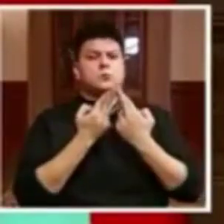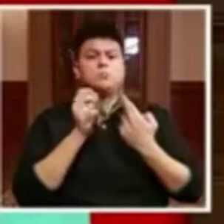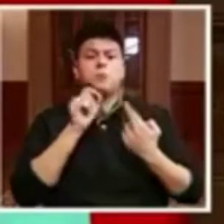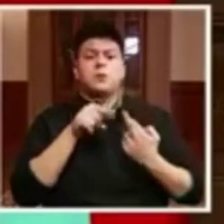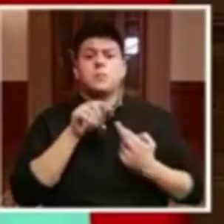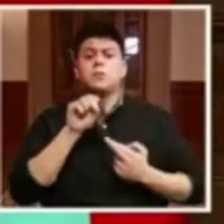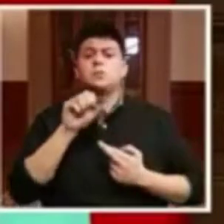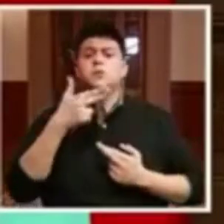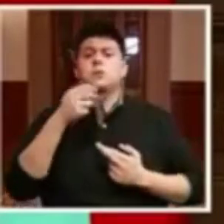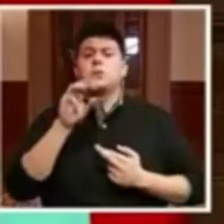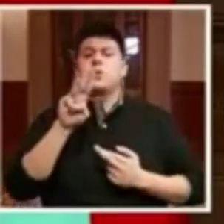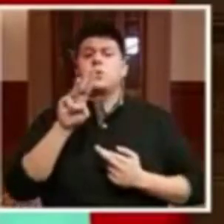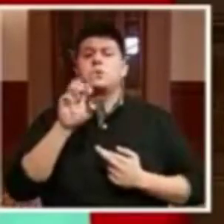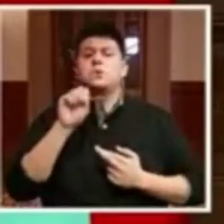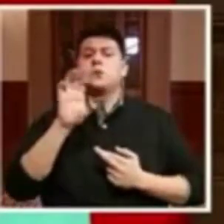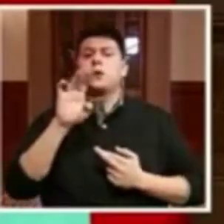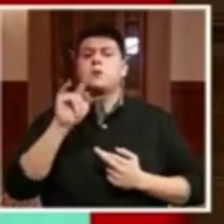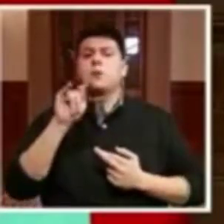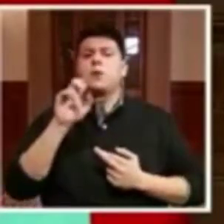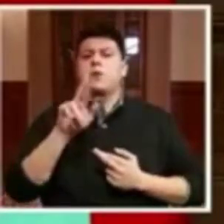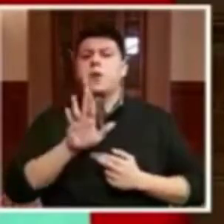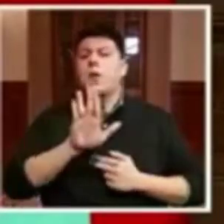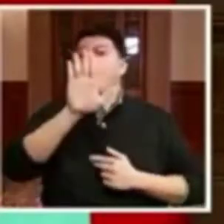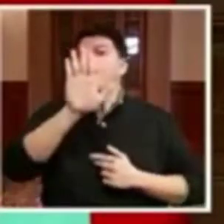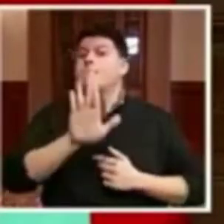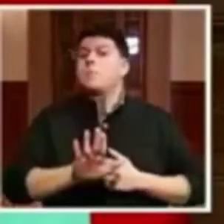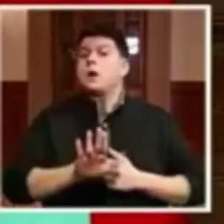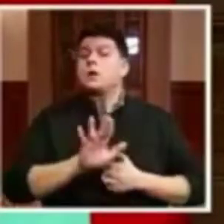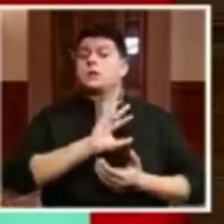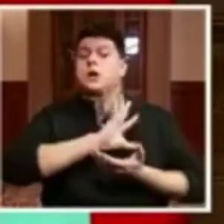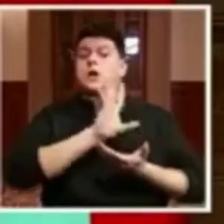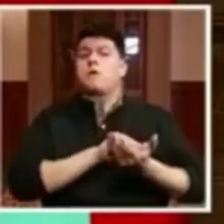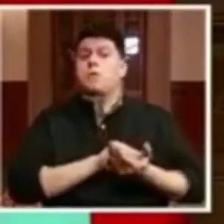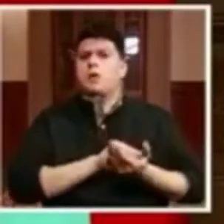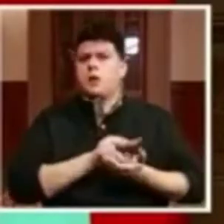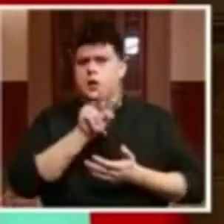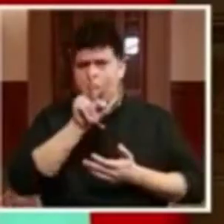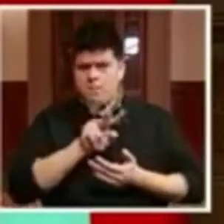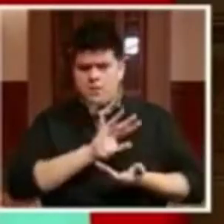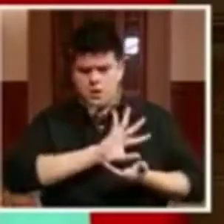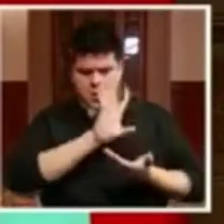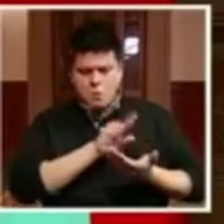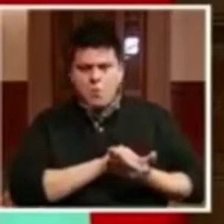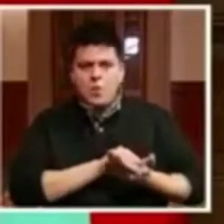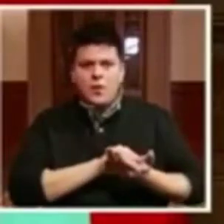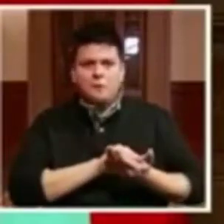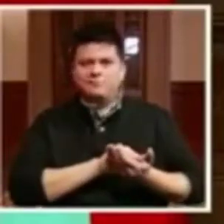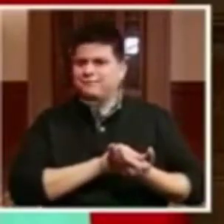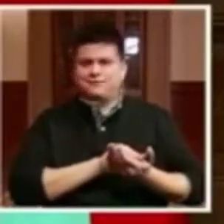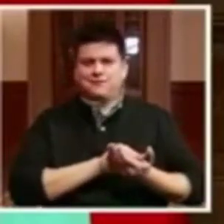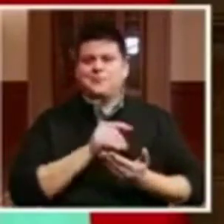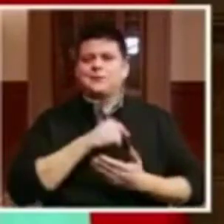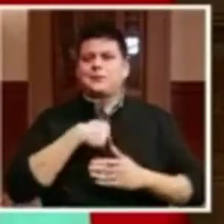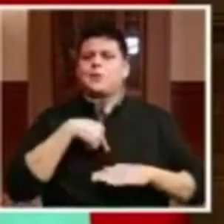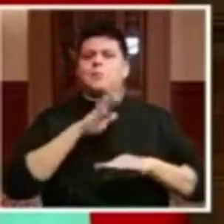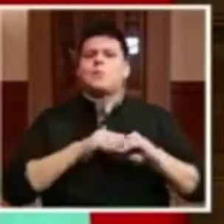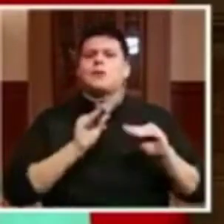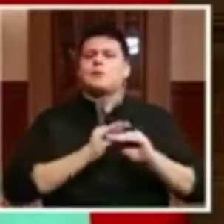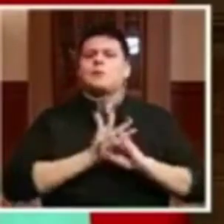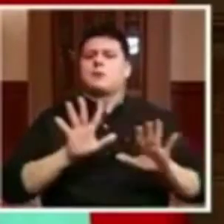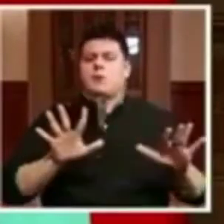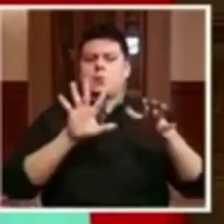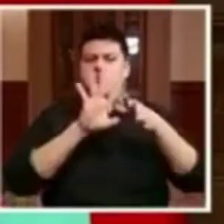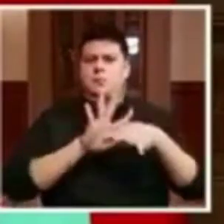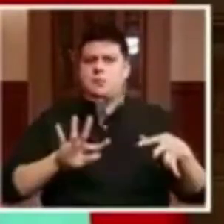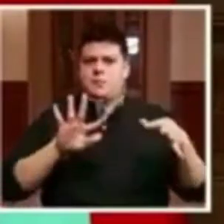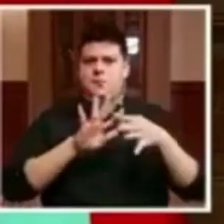por su parte las cifras de decesos sumó 31 defunciones más con las que nuevo león llegó a seis